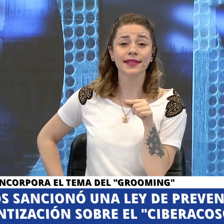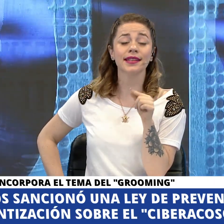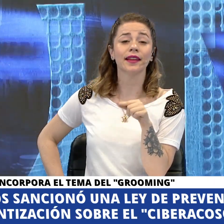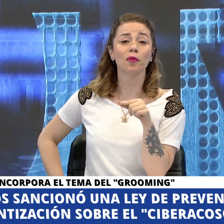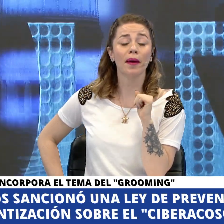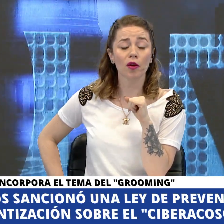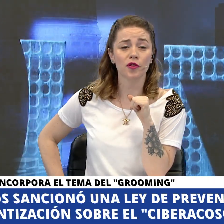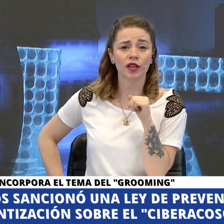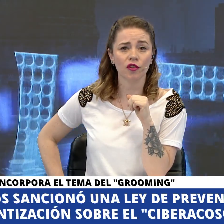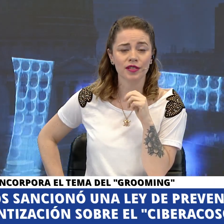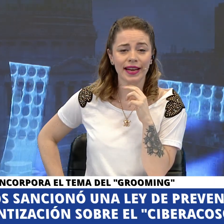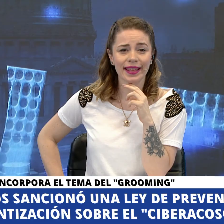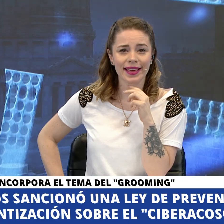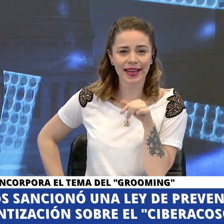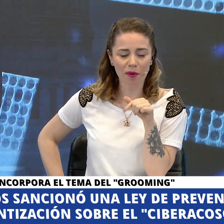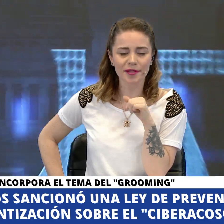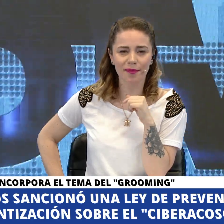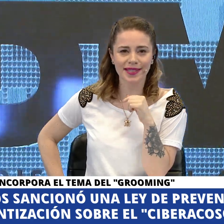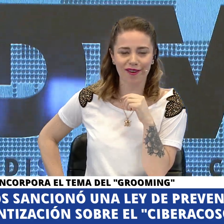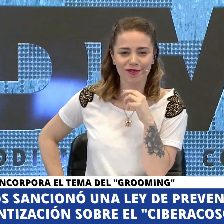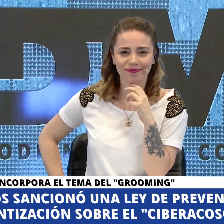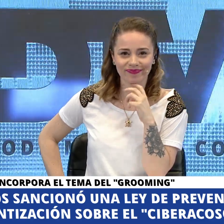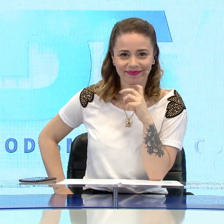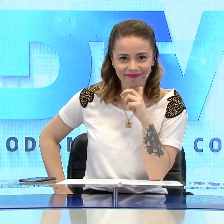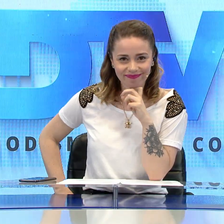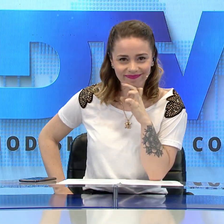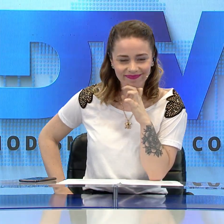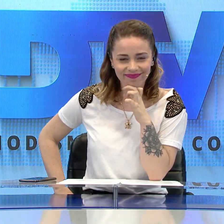Como este se trataron varios proyectos en el día de ayer y vamos a repasarlos.